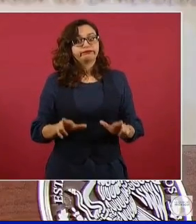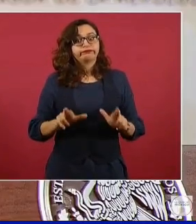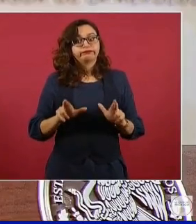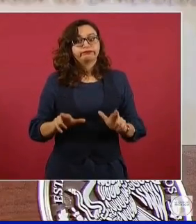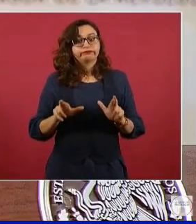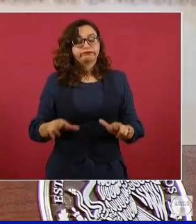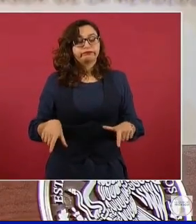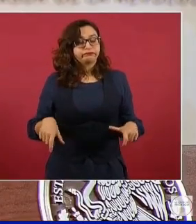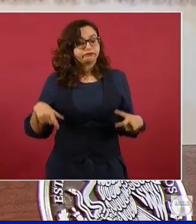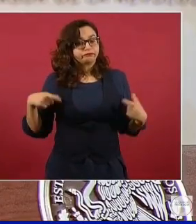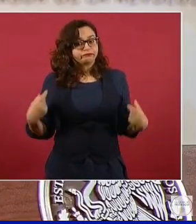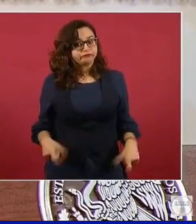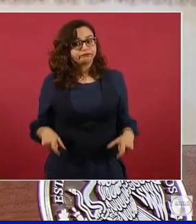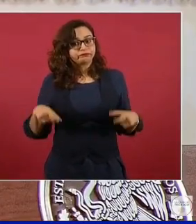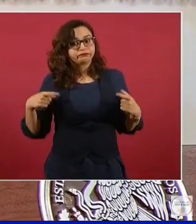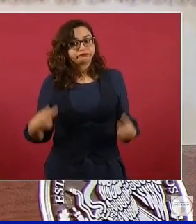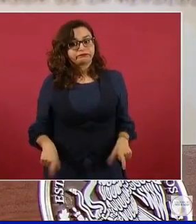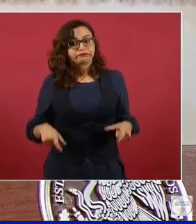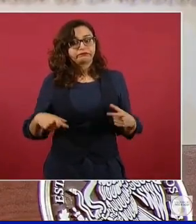que viven